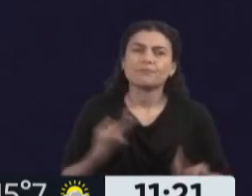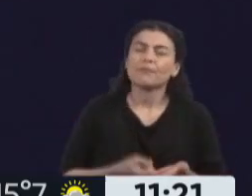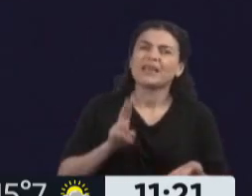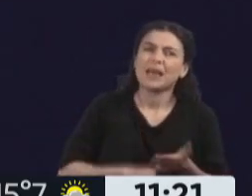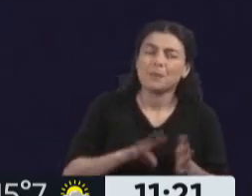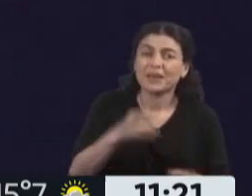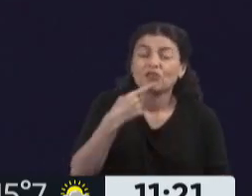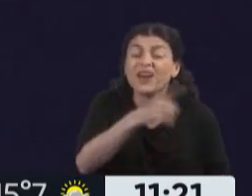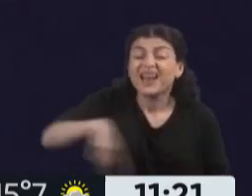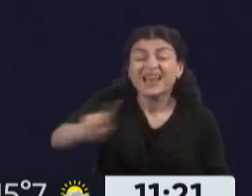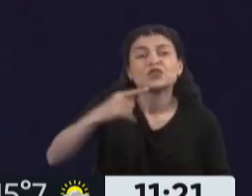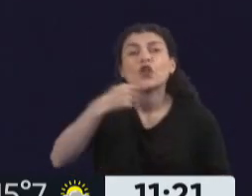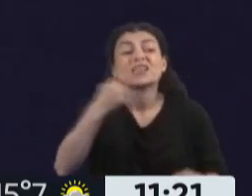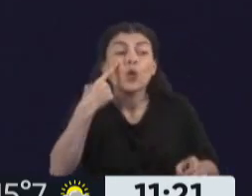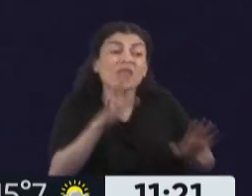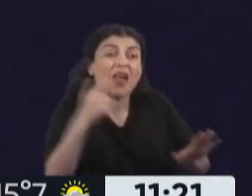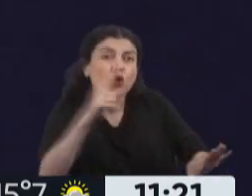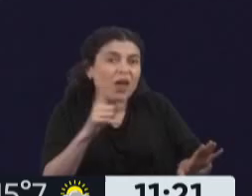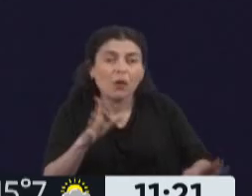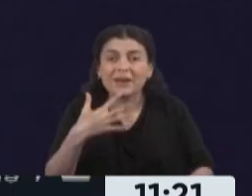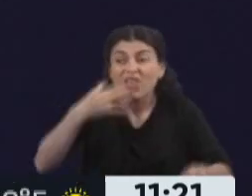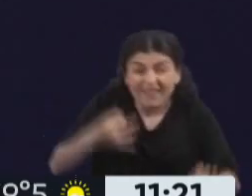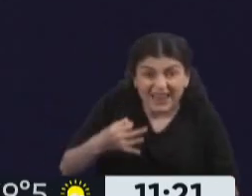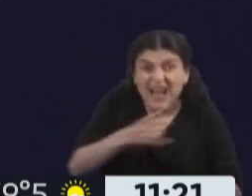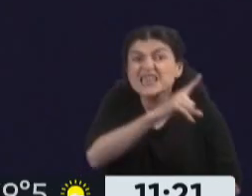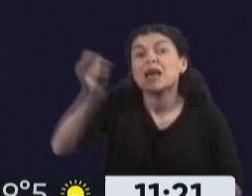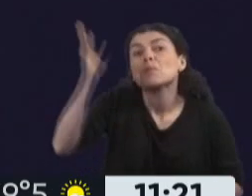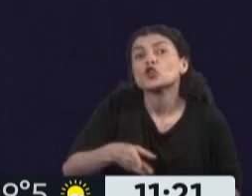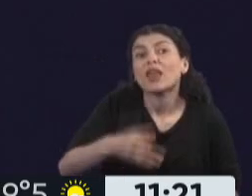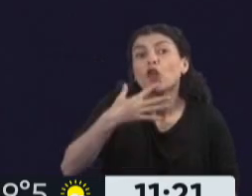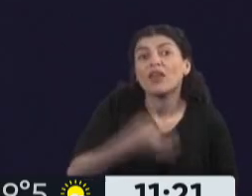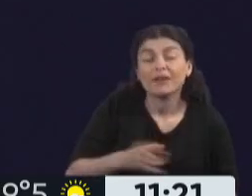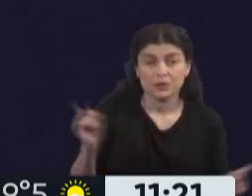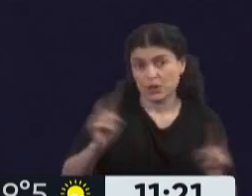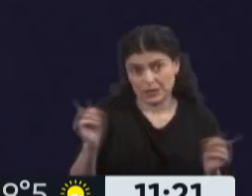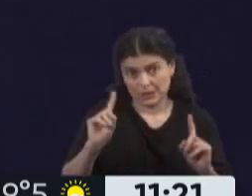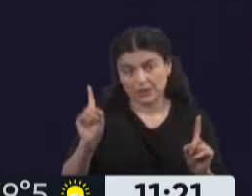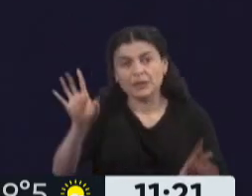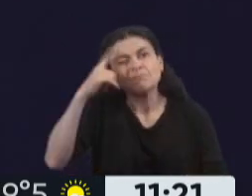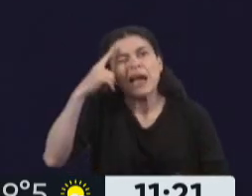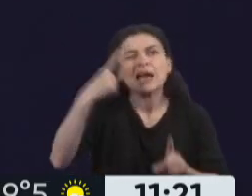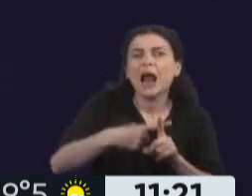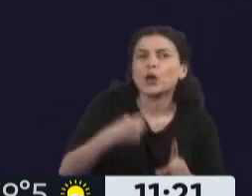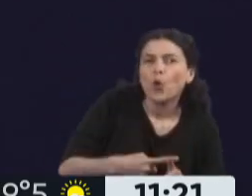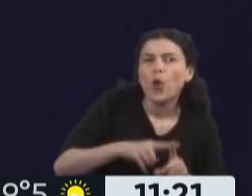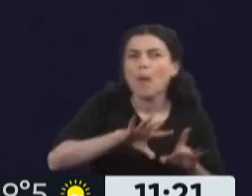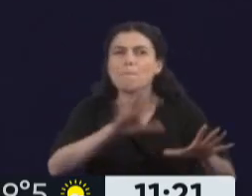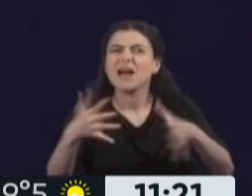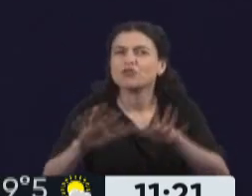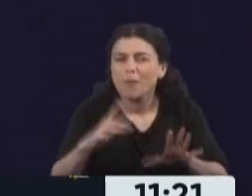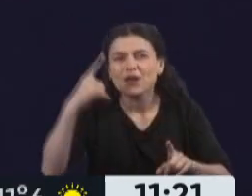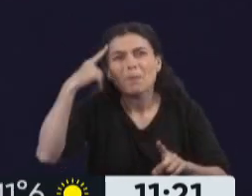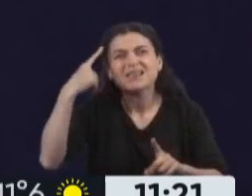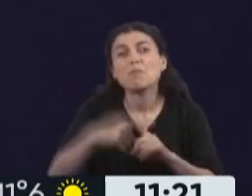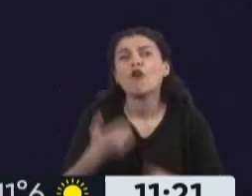implica que va a ocurrir. Lo que hace es plantear un escenario posible, según sus estimaciones, que